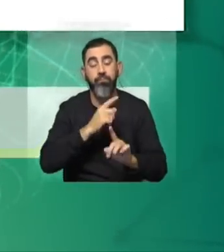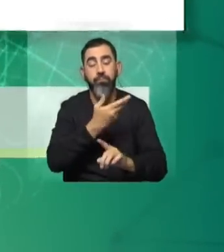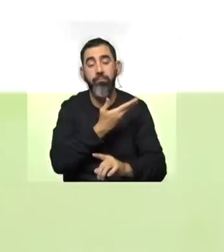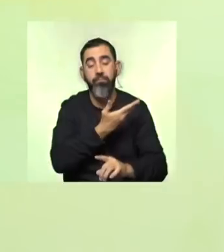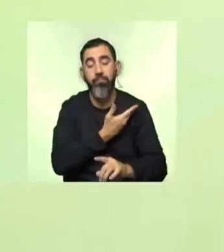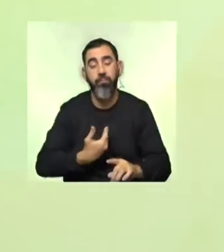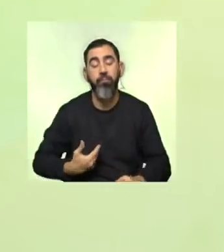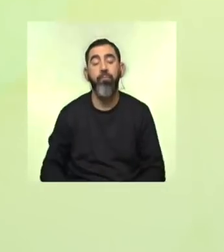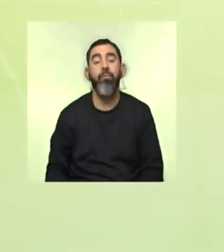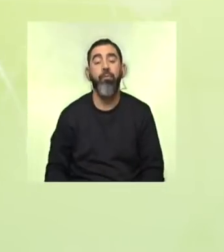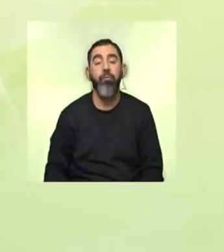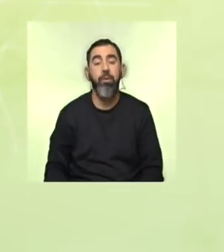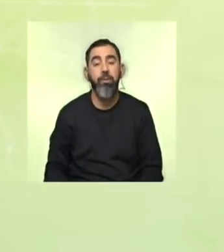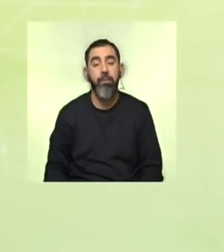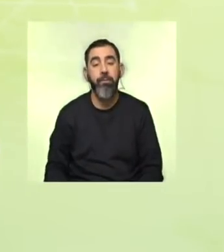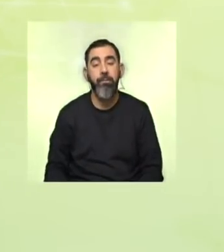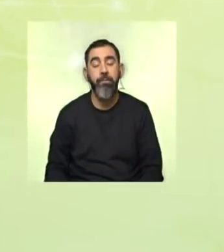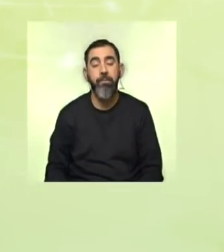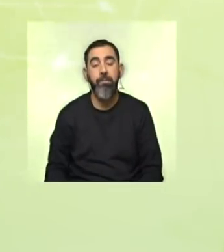Sánchez.